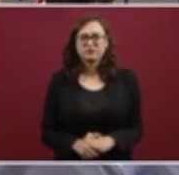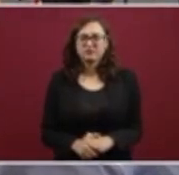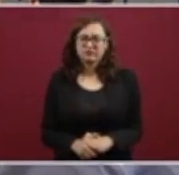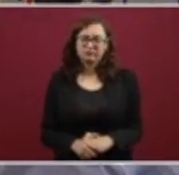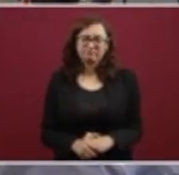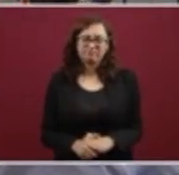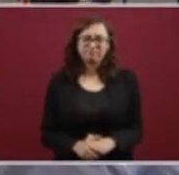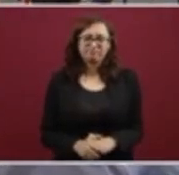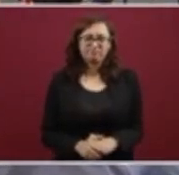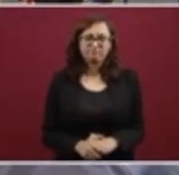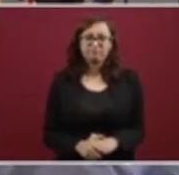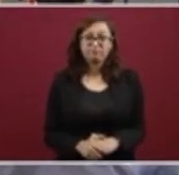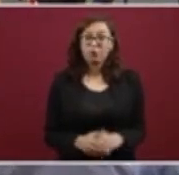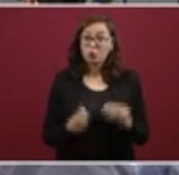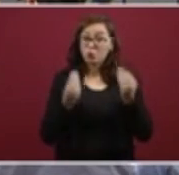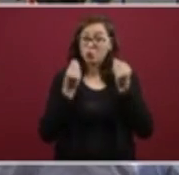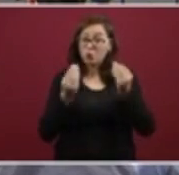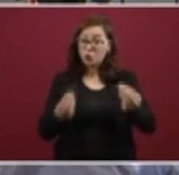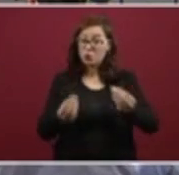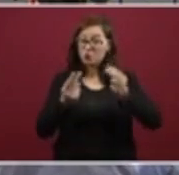mucho el lucro,